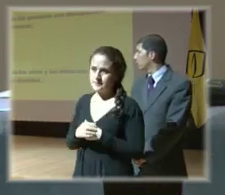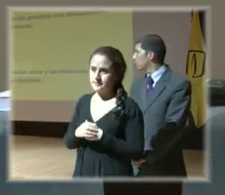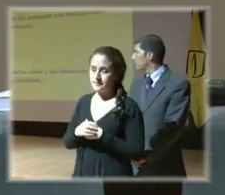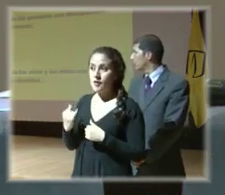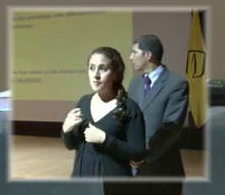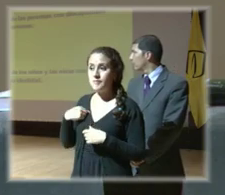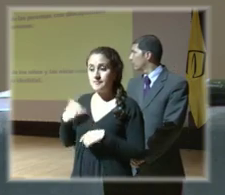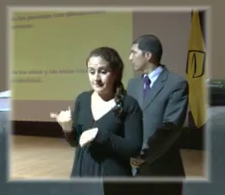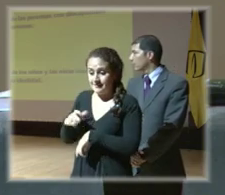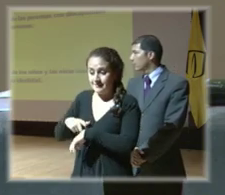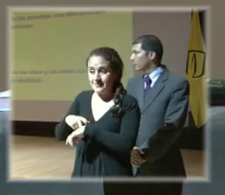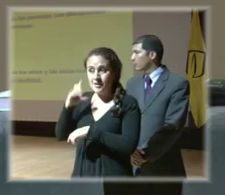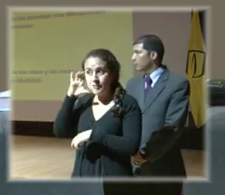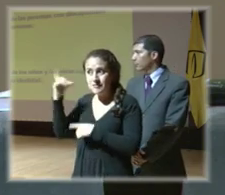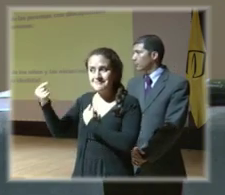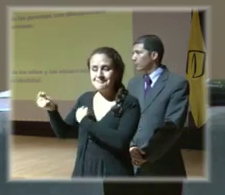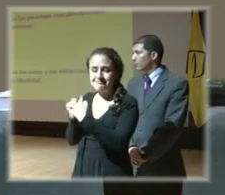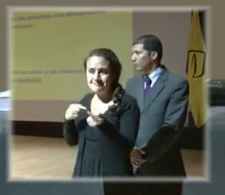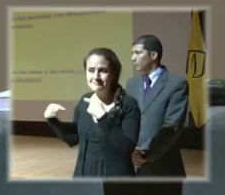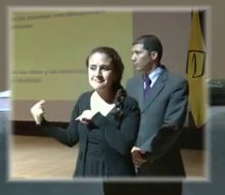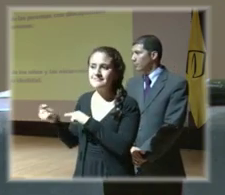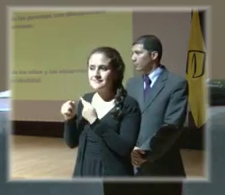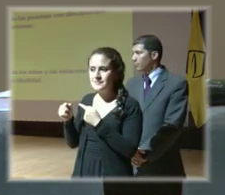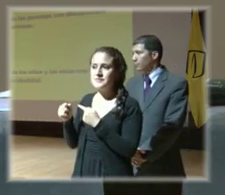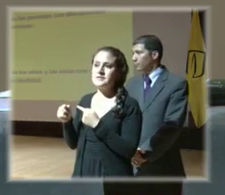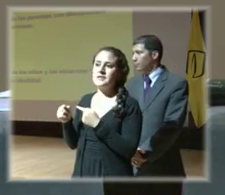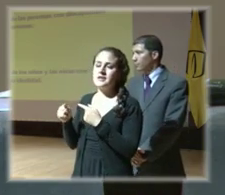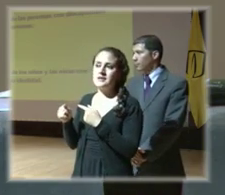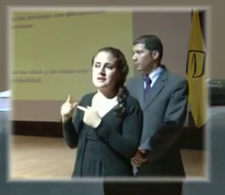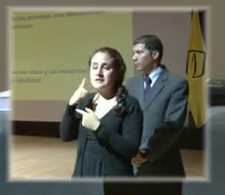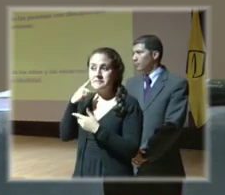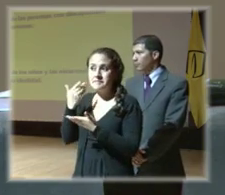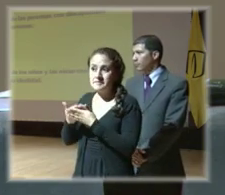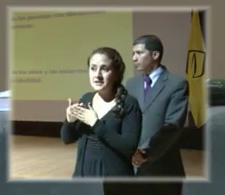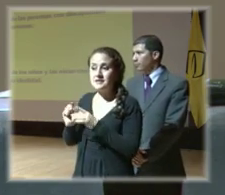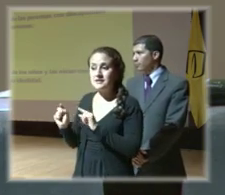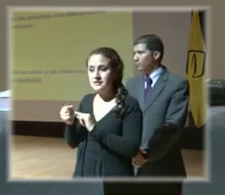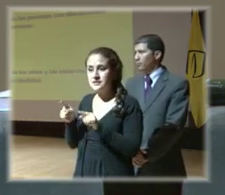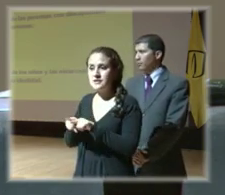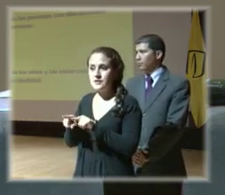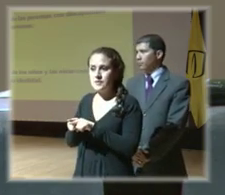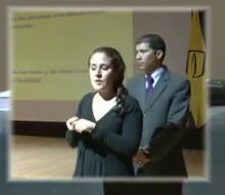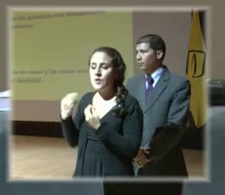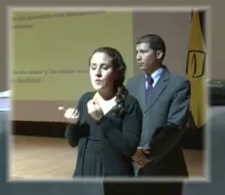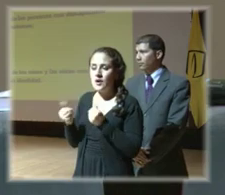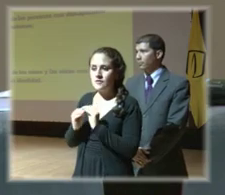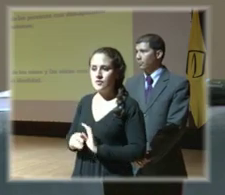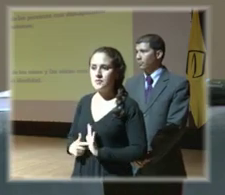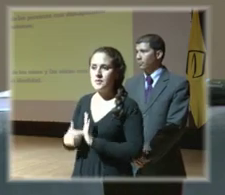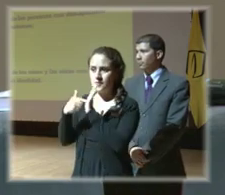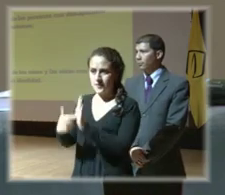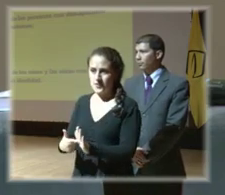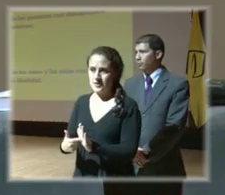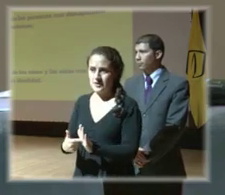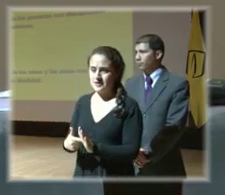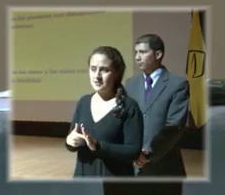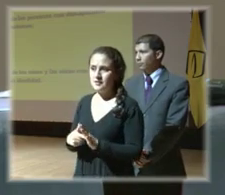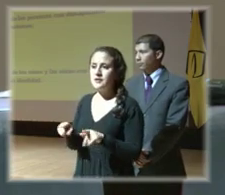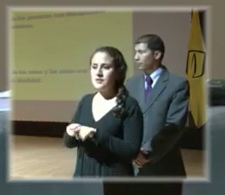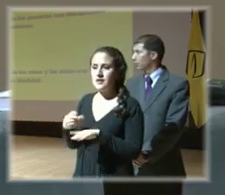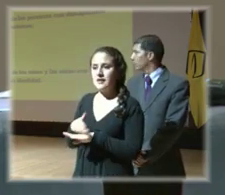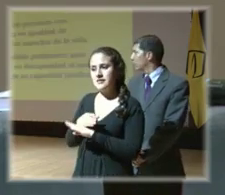nos encontramos en pleno debate para ver, en verdad la discusión plantea qué modelo se va a adoptar. Yo un poco en la línea de